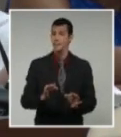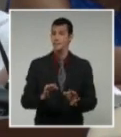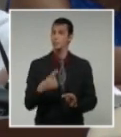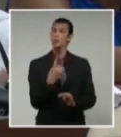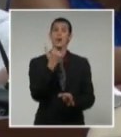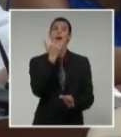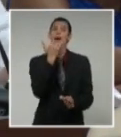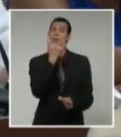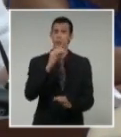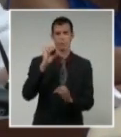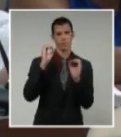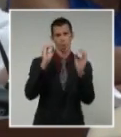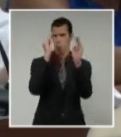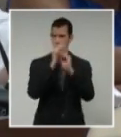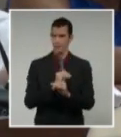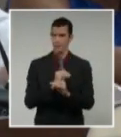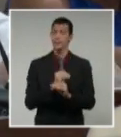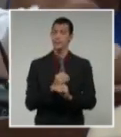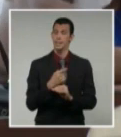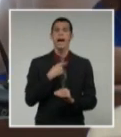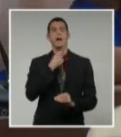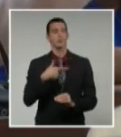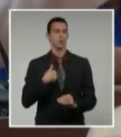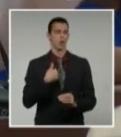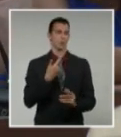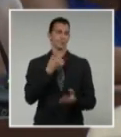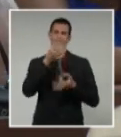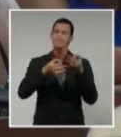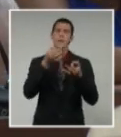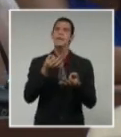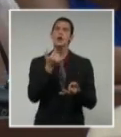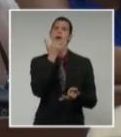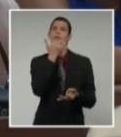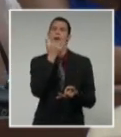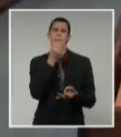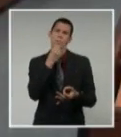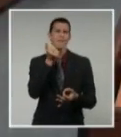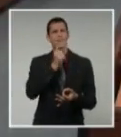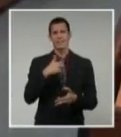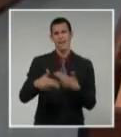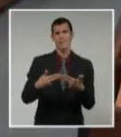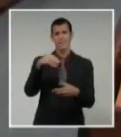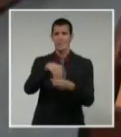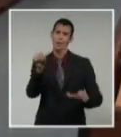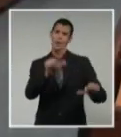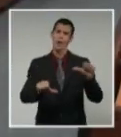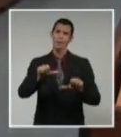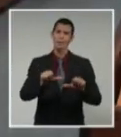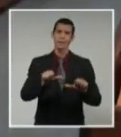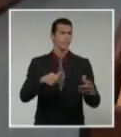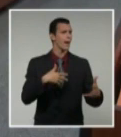realmente muy muy complicada para mantener el equilibrio de la sociedad la salud man el funcionamiento en sentido general